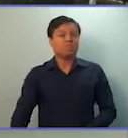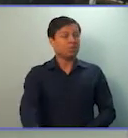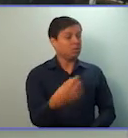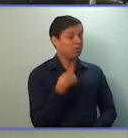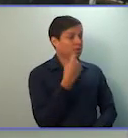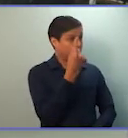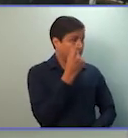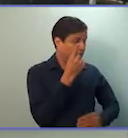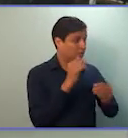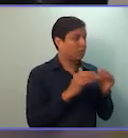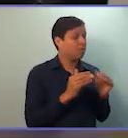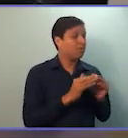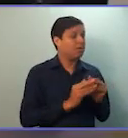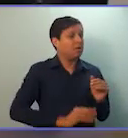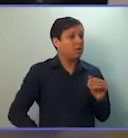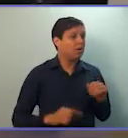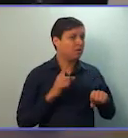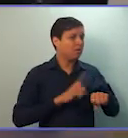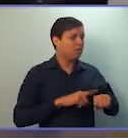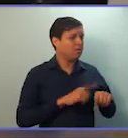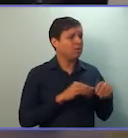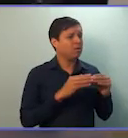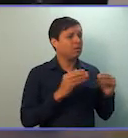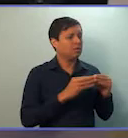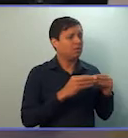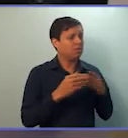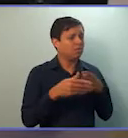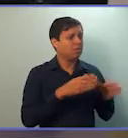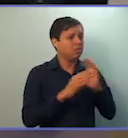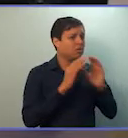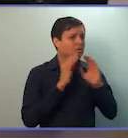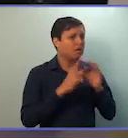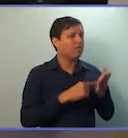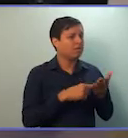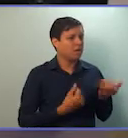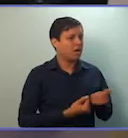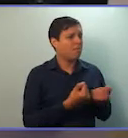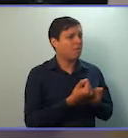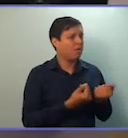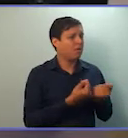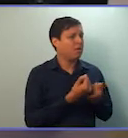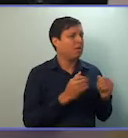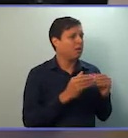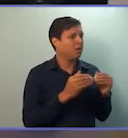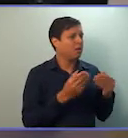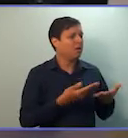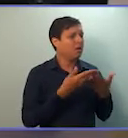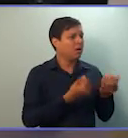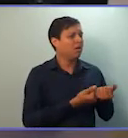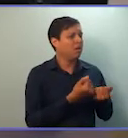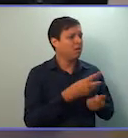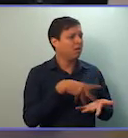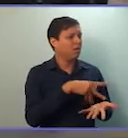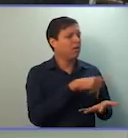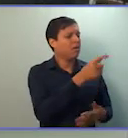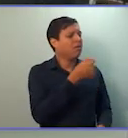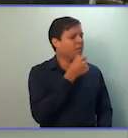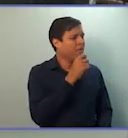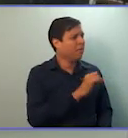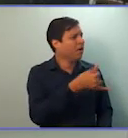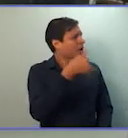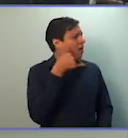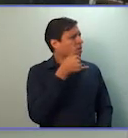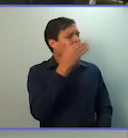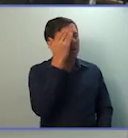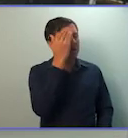también que un momento y que inclusive los medios de comunicación ese día a veces colaboramos también en brindarle a la ciudad esa información